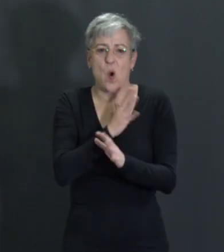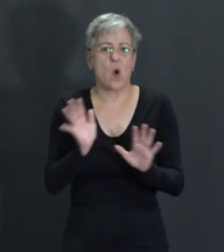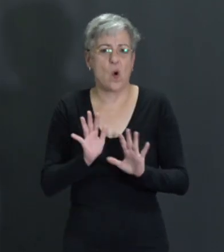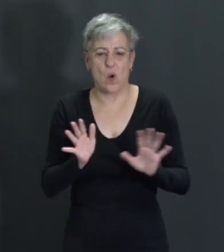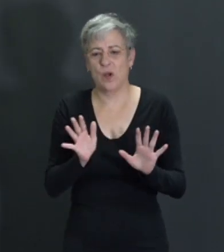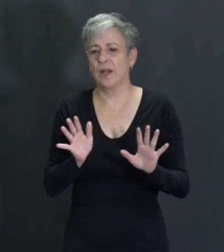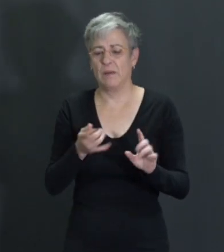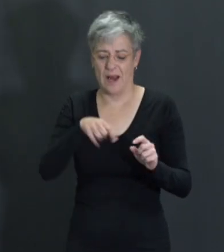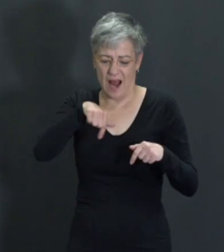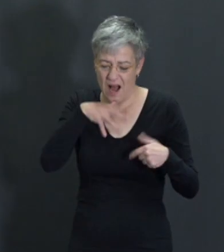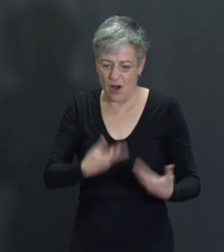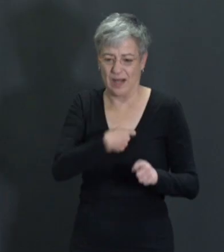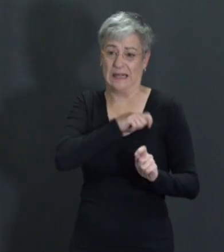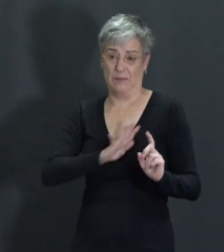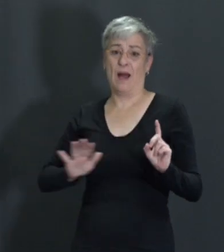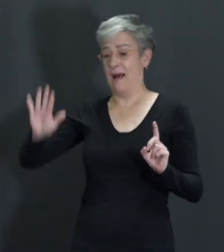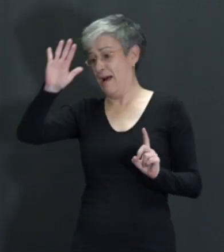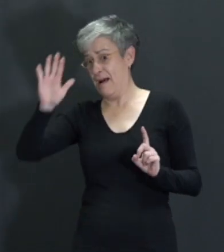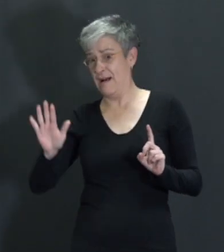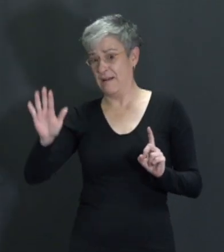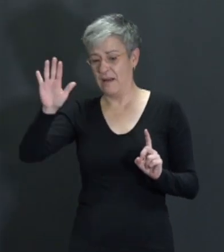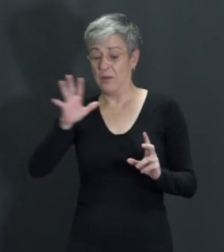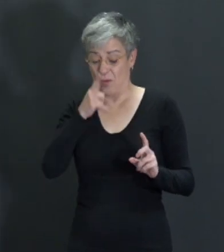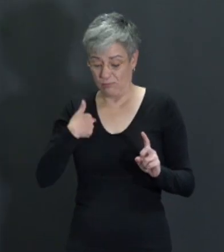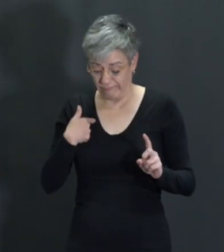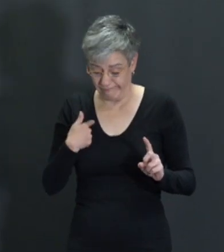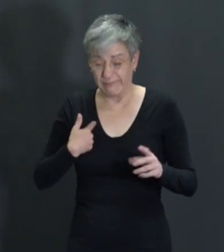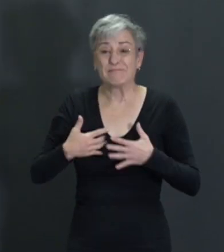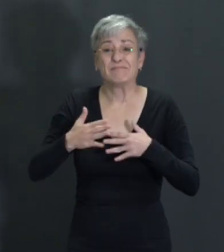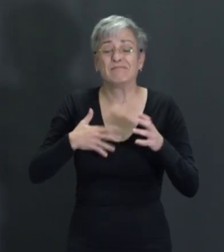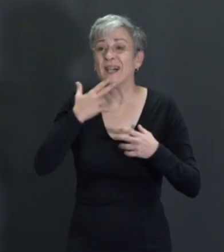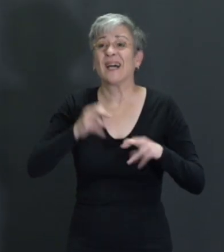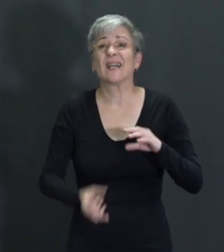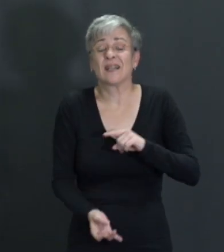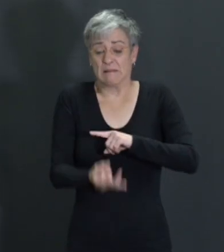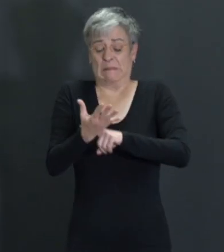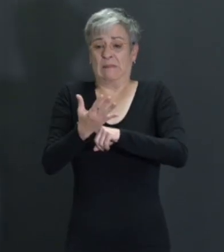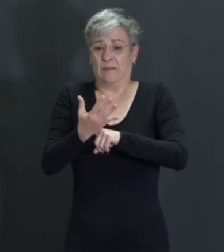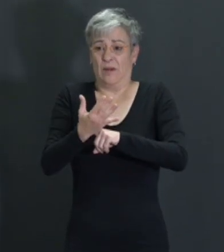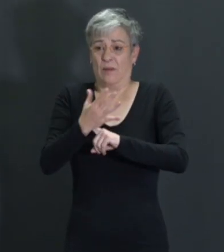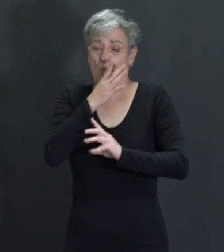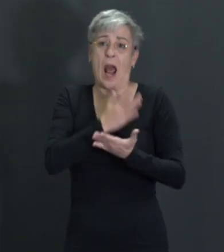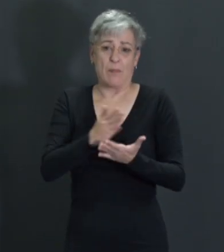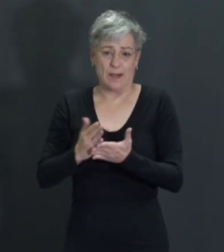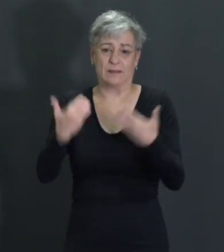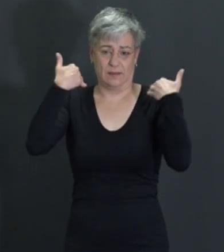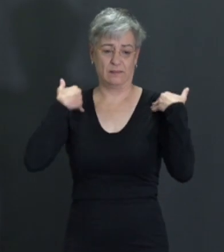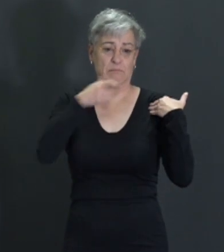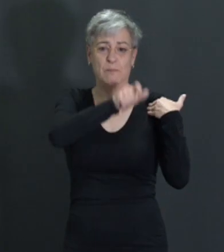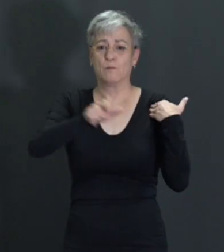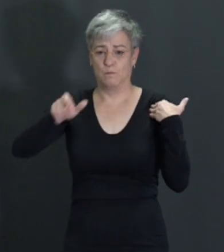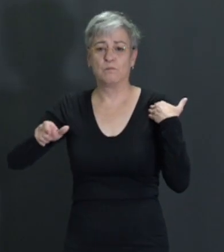en parte diría que provocadas por nosotros, por las personas, ¿no? En gran parte, ¿no? Porque, pues